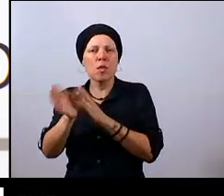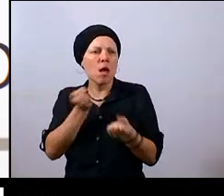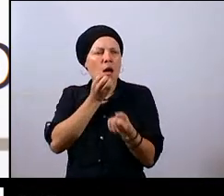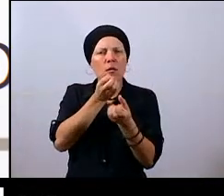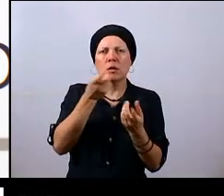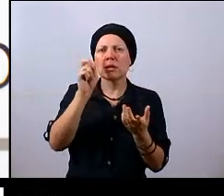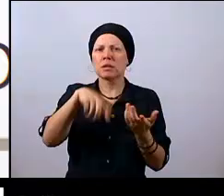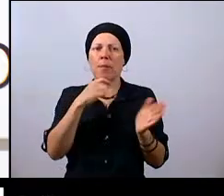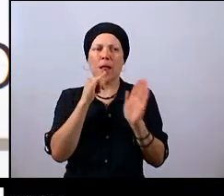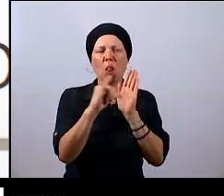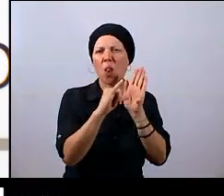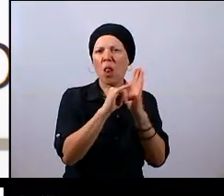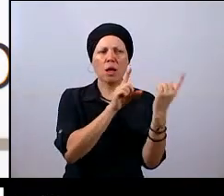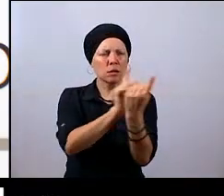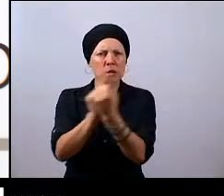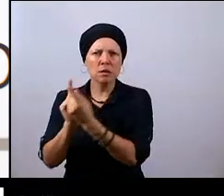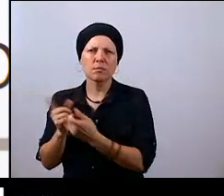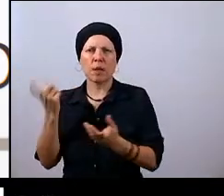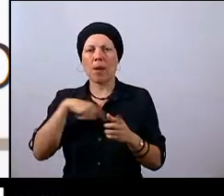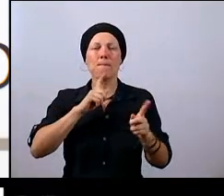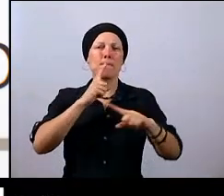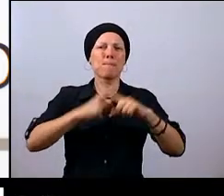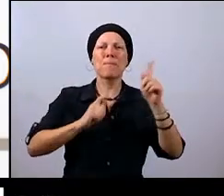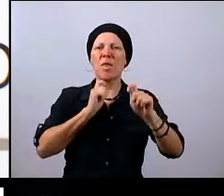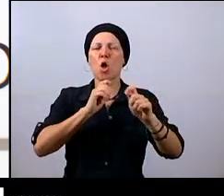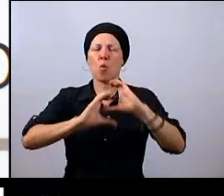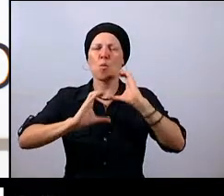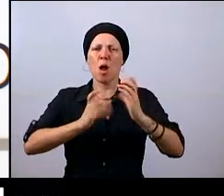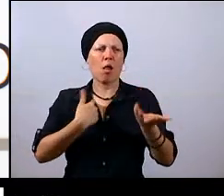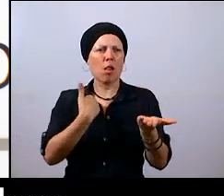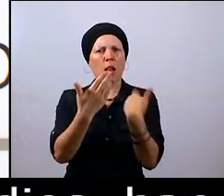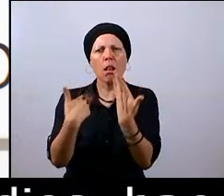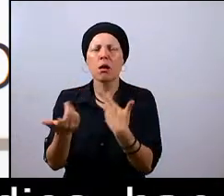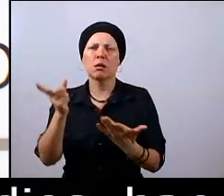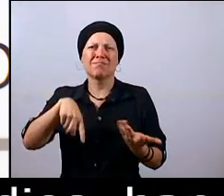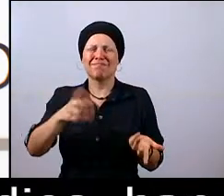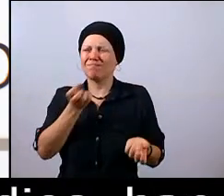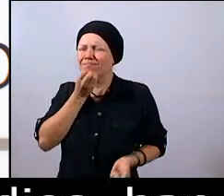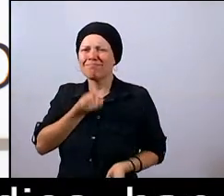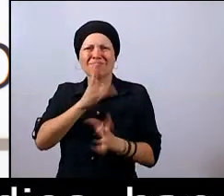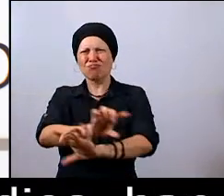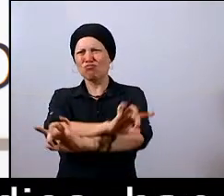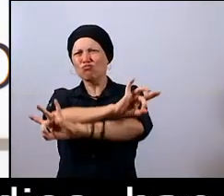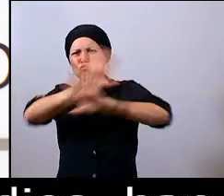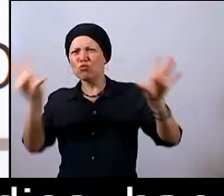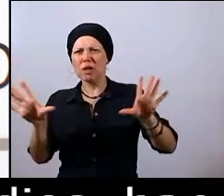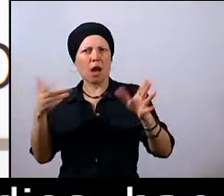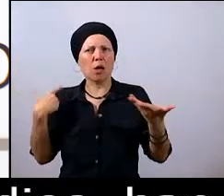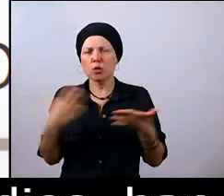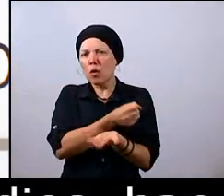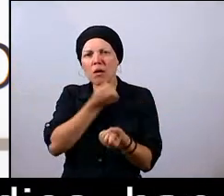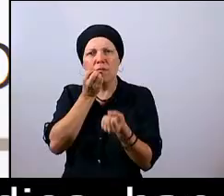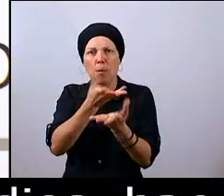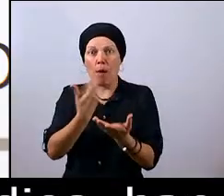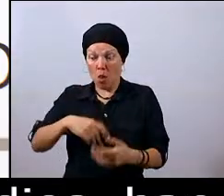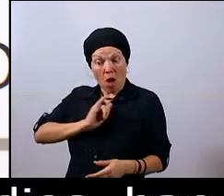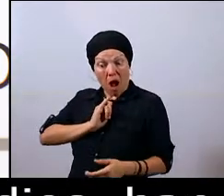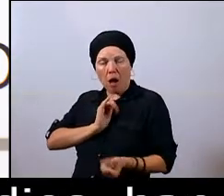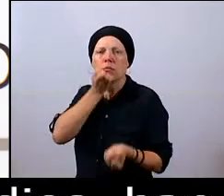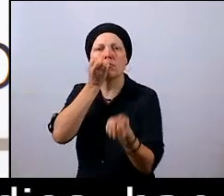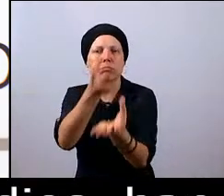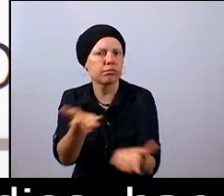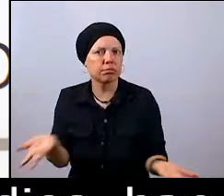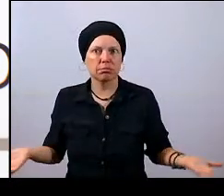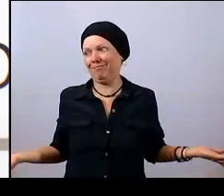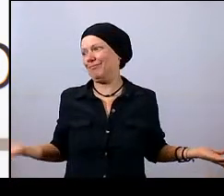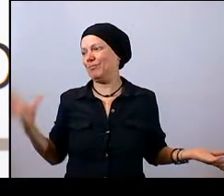con cercanía, han atendido a los medios, han trasladado con absoluta claridad toda la información que precisábamos. ¿Cómo no